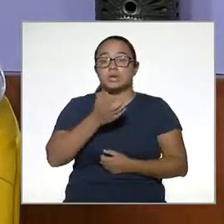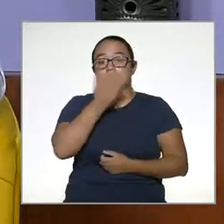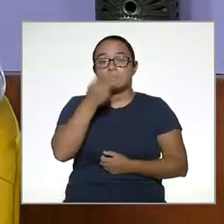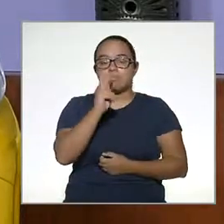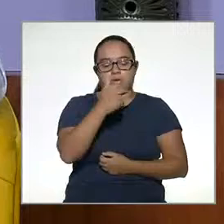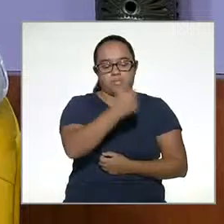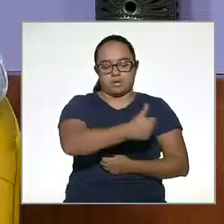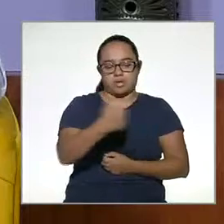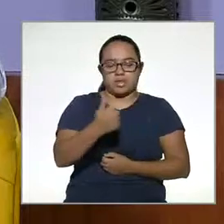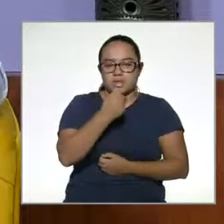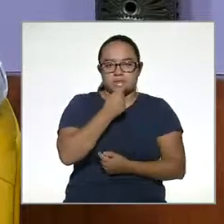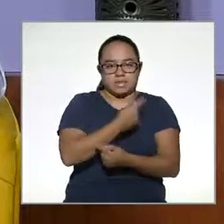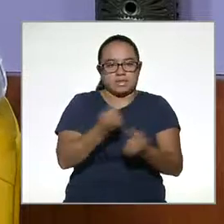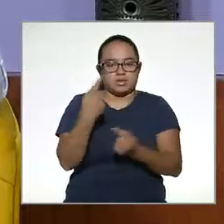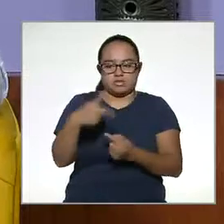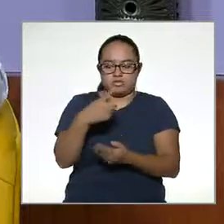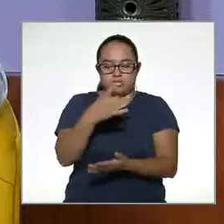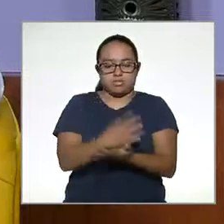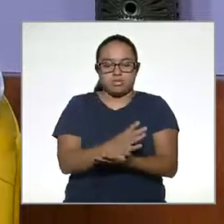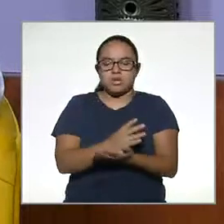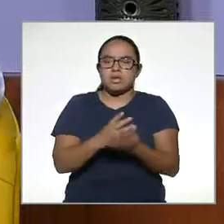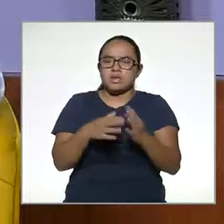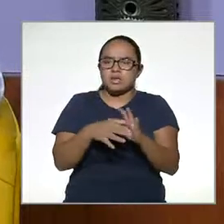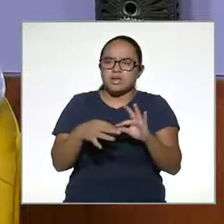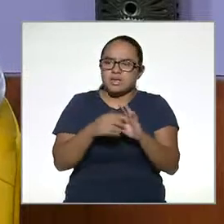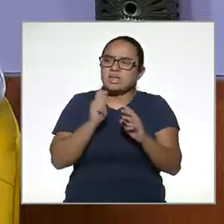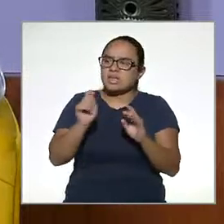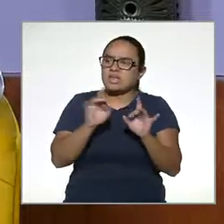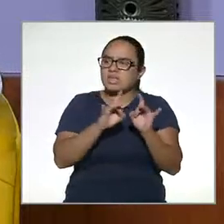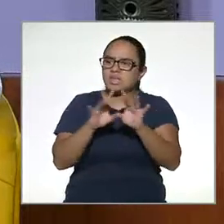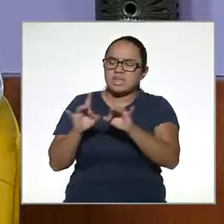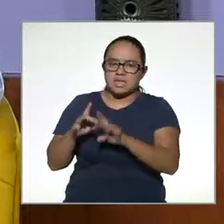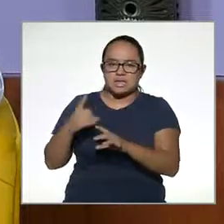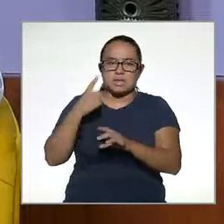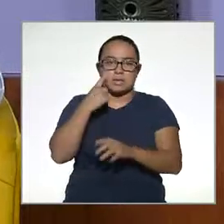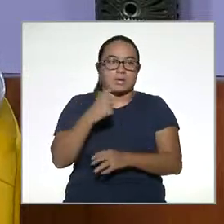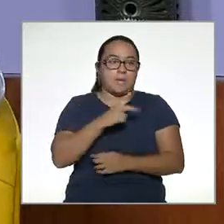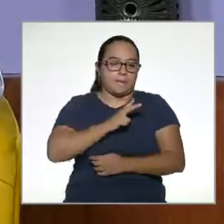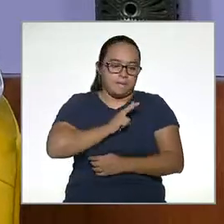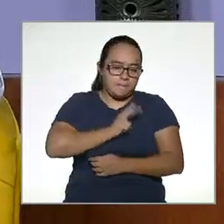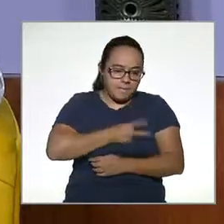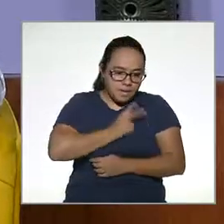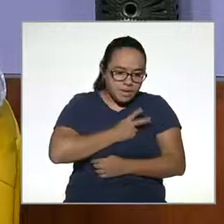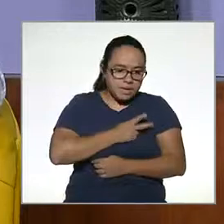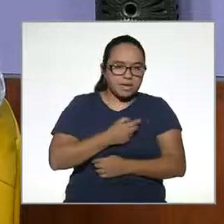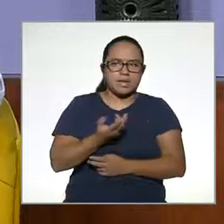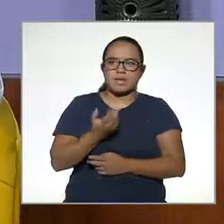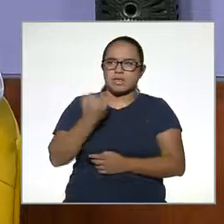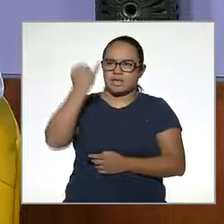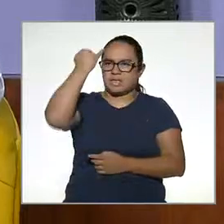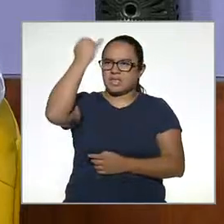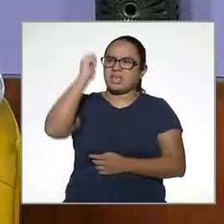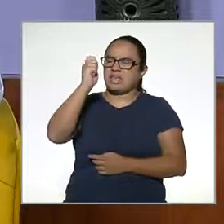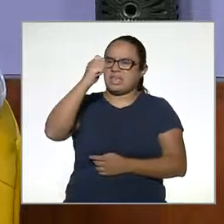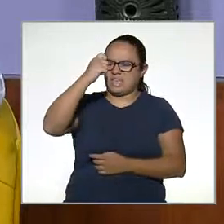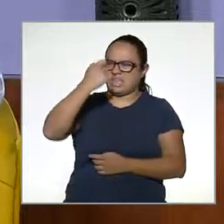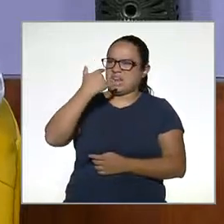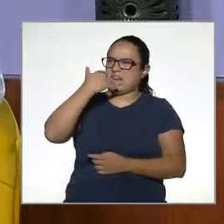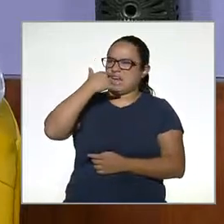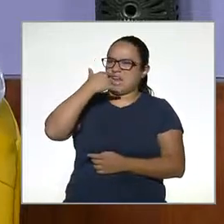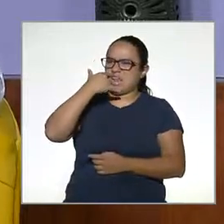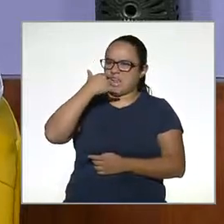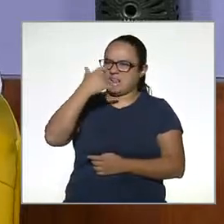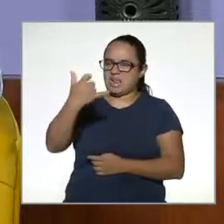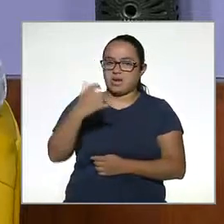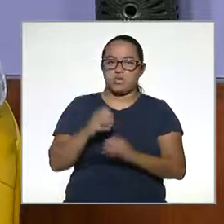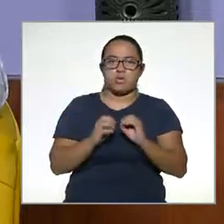singularidad hace una representación de lo que está aconteciendo, ¿no? Del virus, de la idea de lo extraño, de la idea de lo ajeno, de